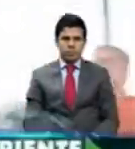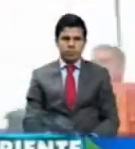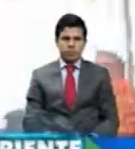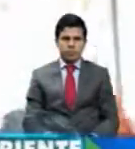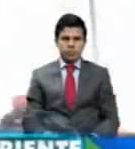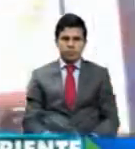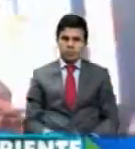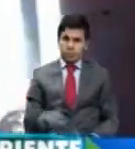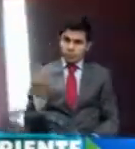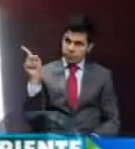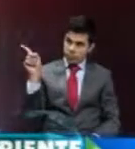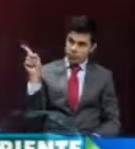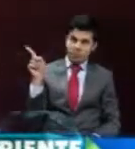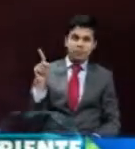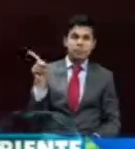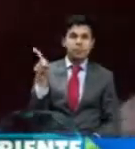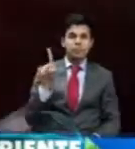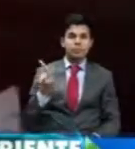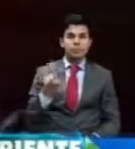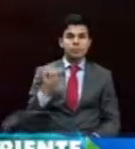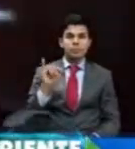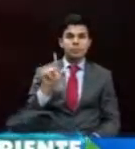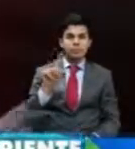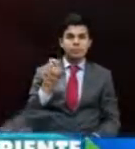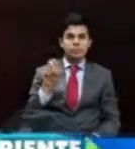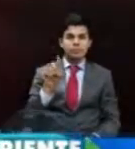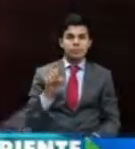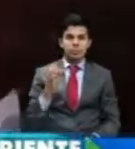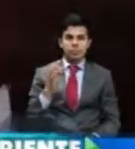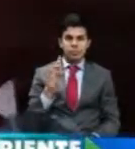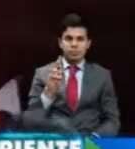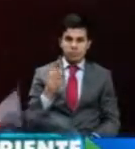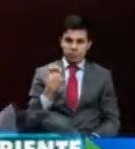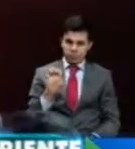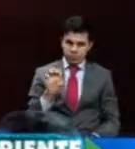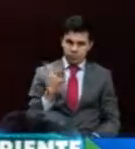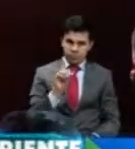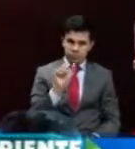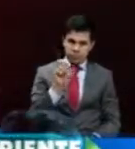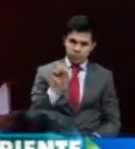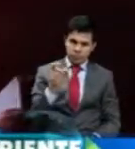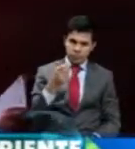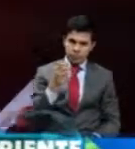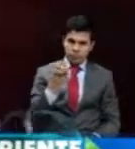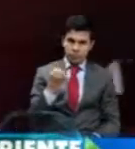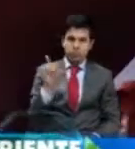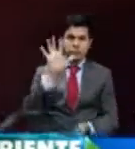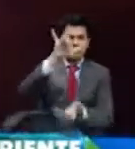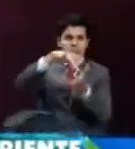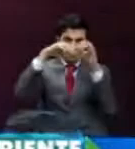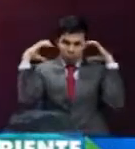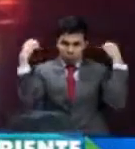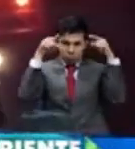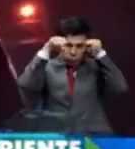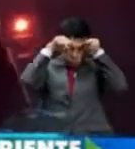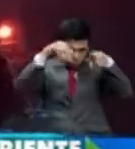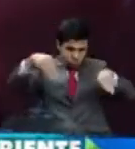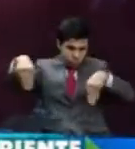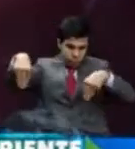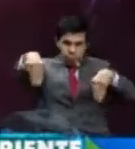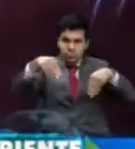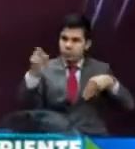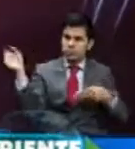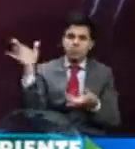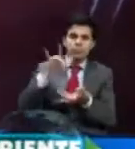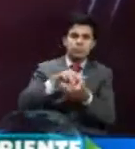Colón llega a Bucaramanga este sábado 18 de abril con una única presentación en la Plaza de Toros del Señor de los Milagros. Será